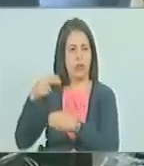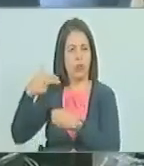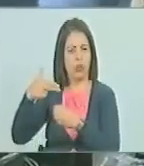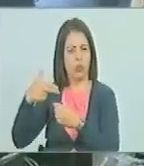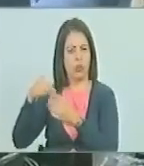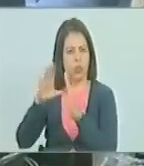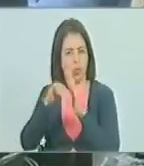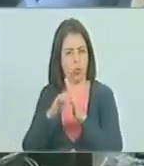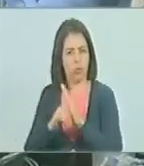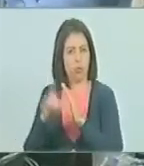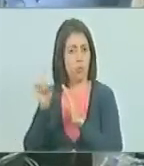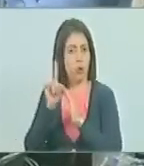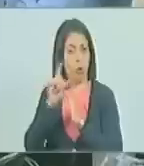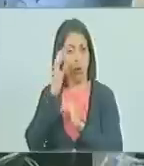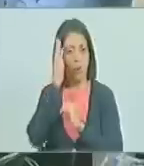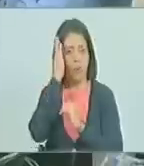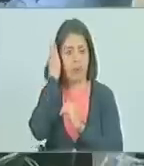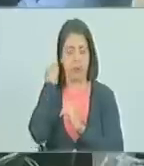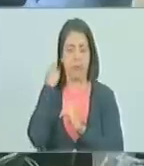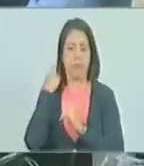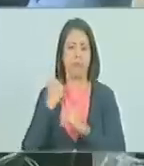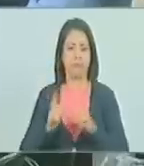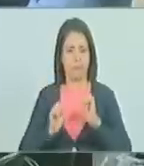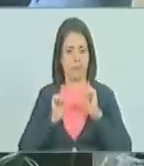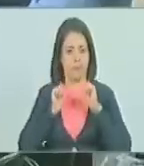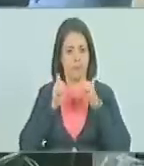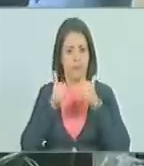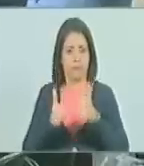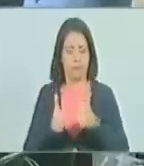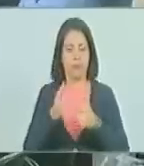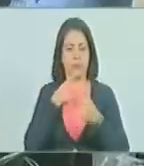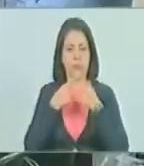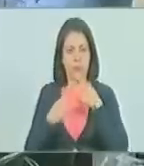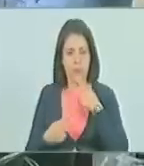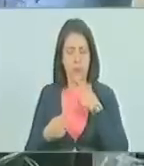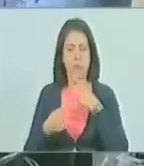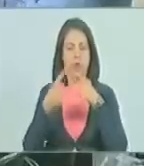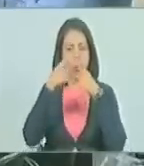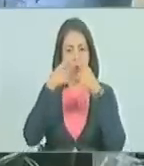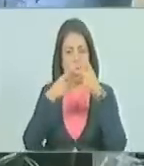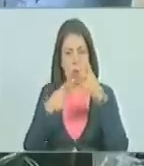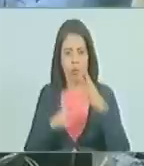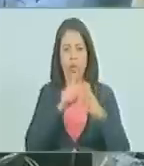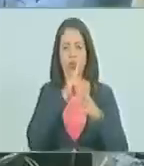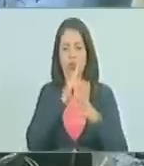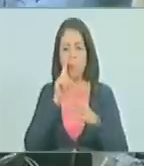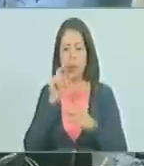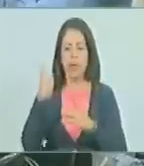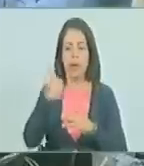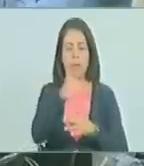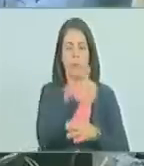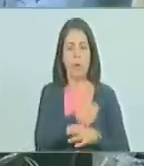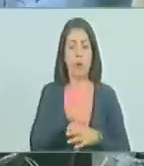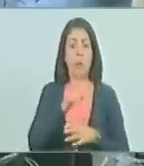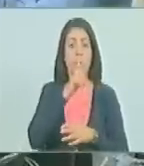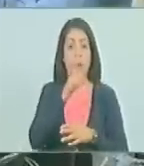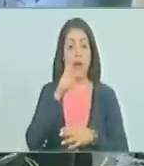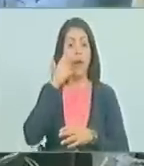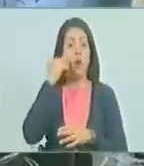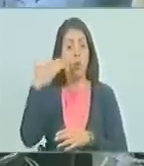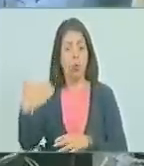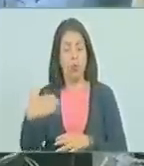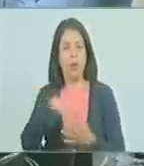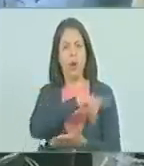corrupción. Entonces, empecemos a definir y a llamar las cosas por su nombre, porque hay la mala costumbre